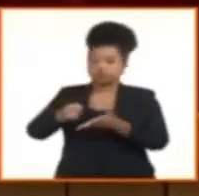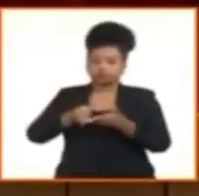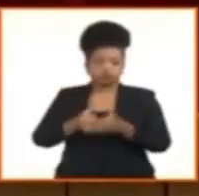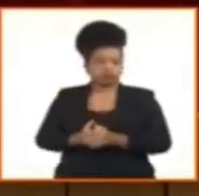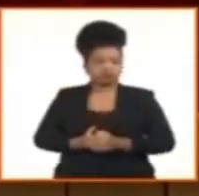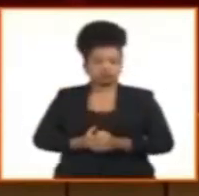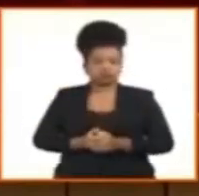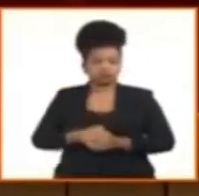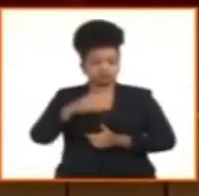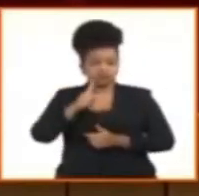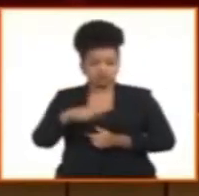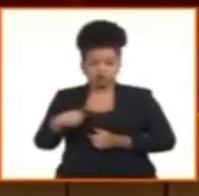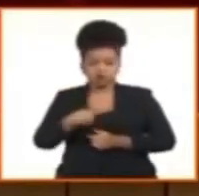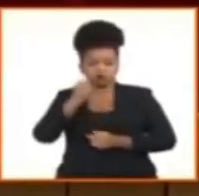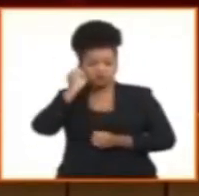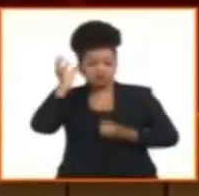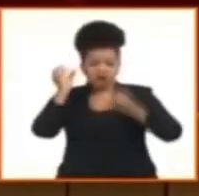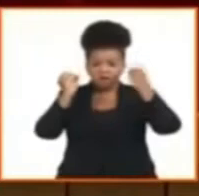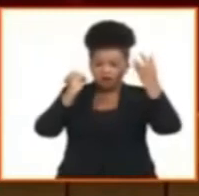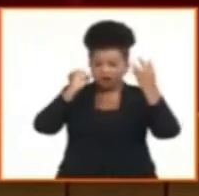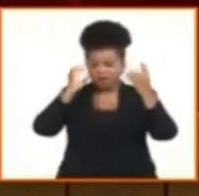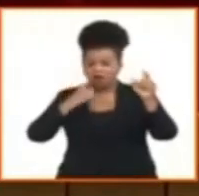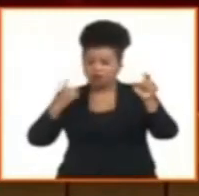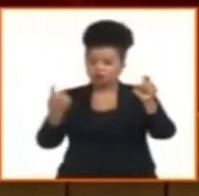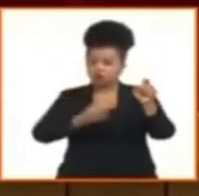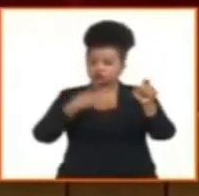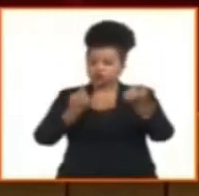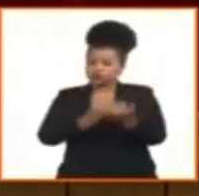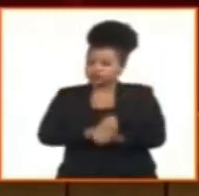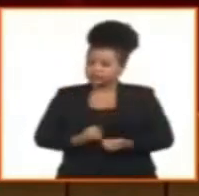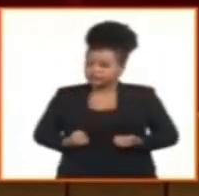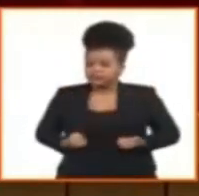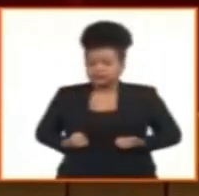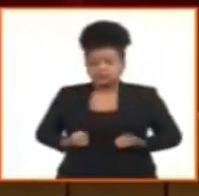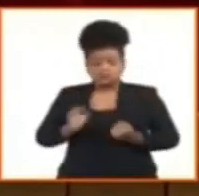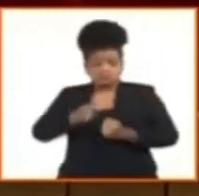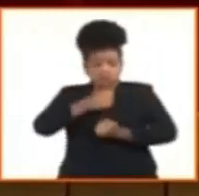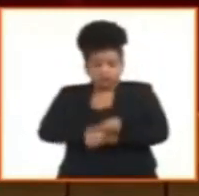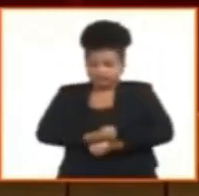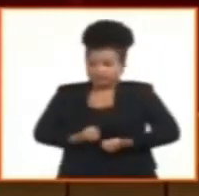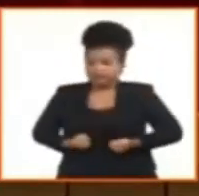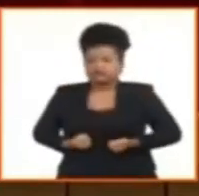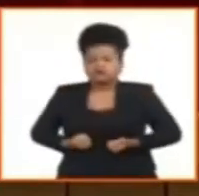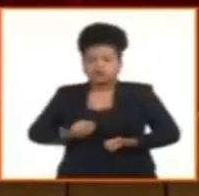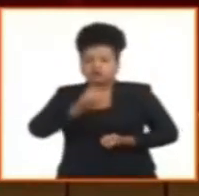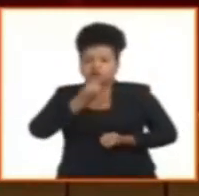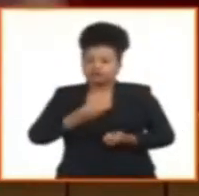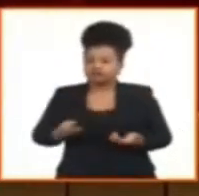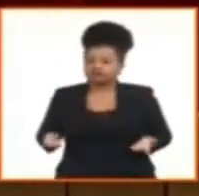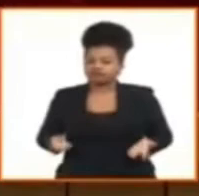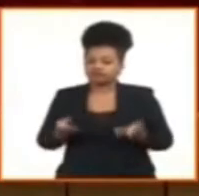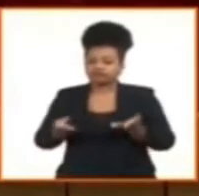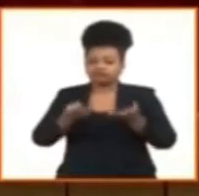hubo resistencia creativa, que no es solo resistir, sino es que dentro de esa resistencia seamos capaces de avanzar y